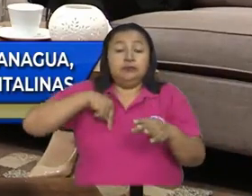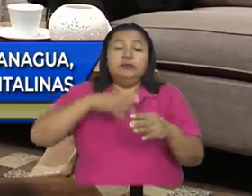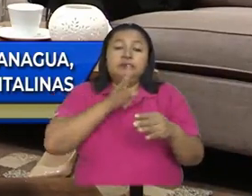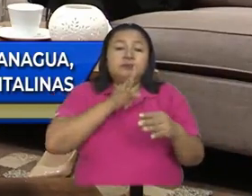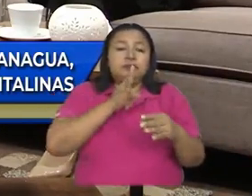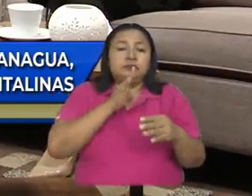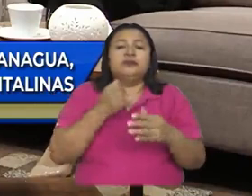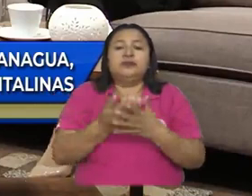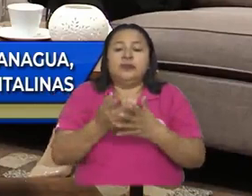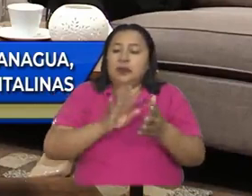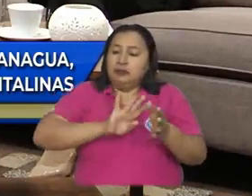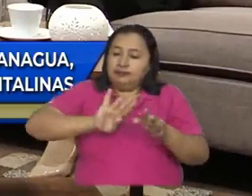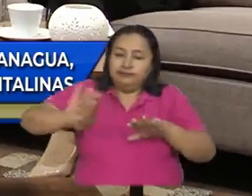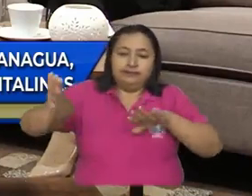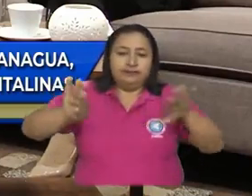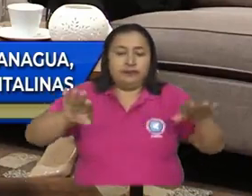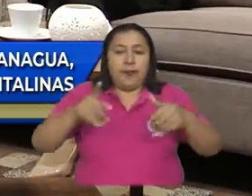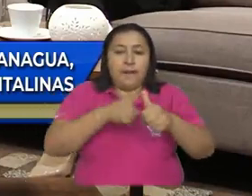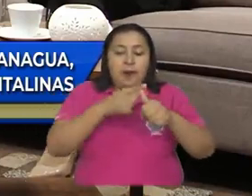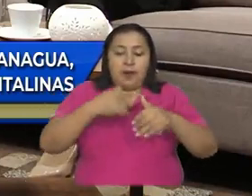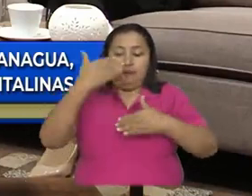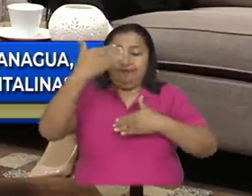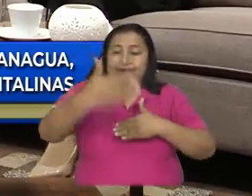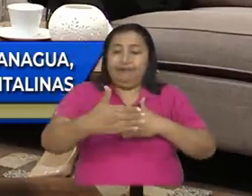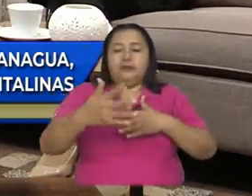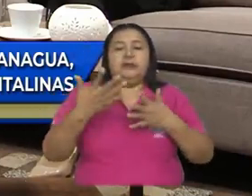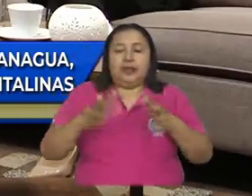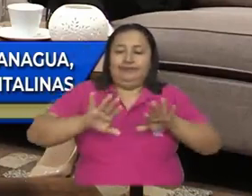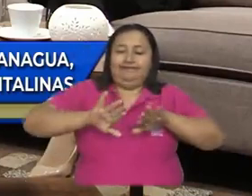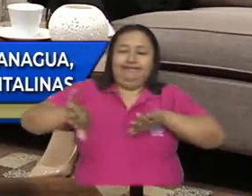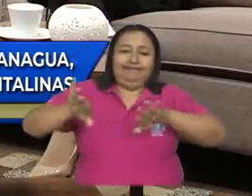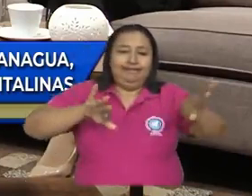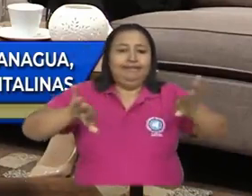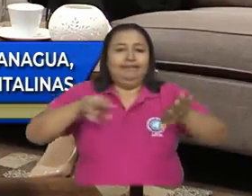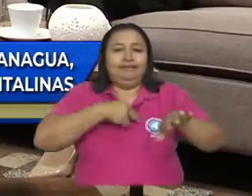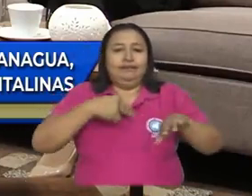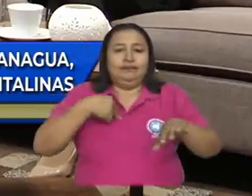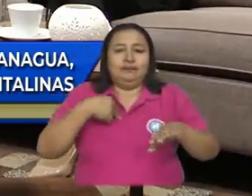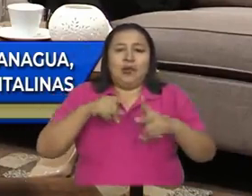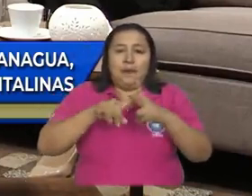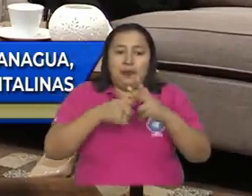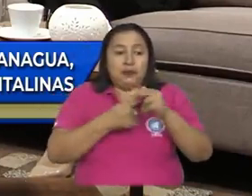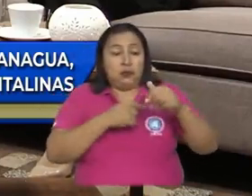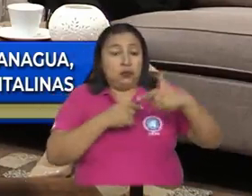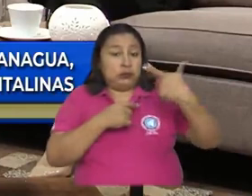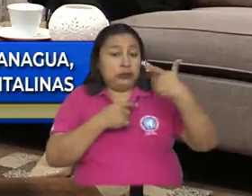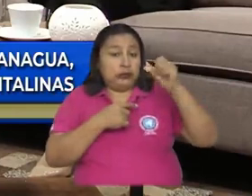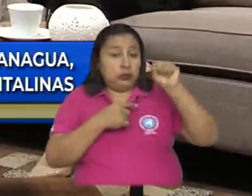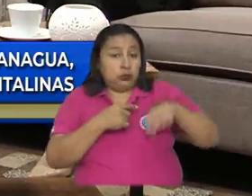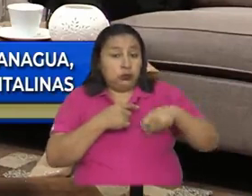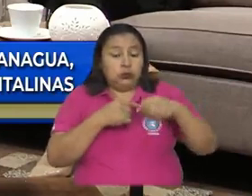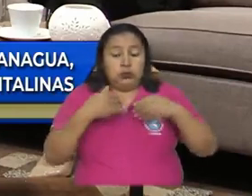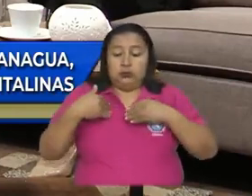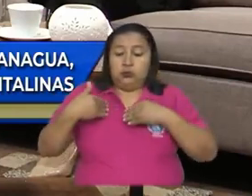el despeje del primer tramo y que en este caso viene del 7 Sur, ¿verdad? Sí, al